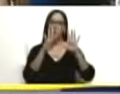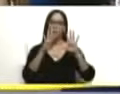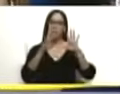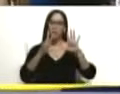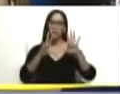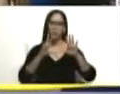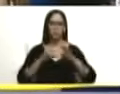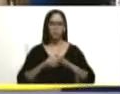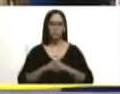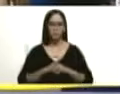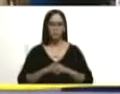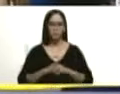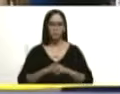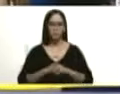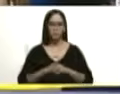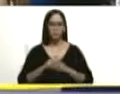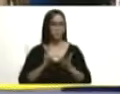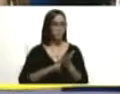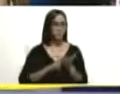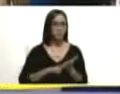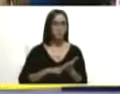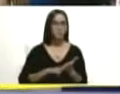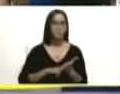1498, ¿correcto?